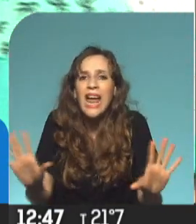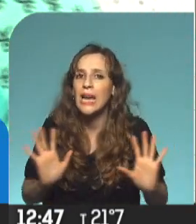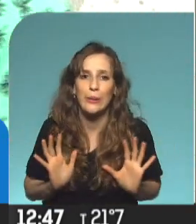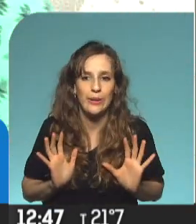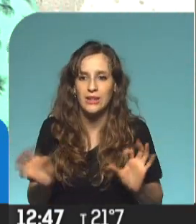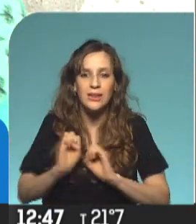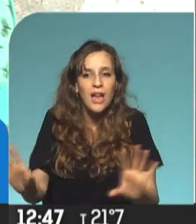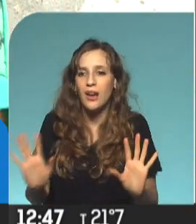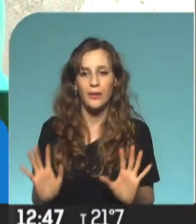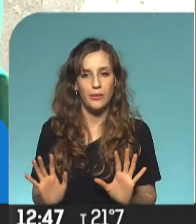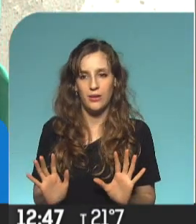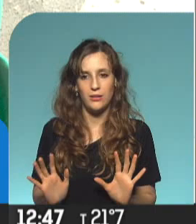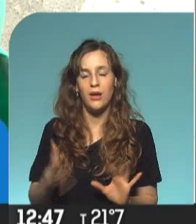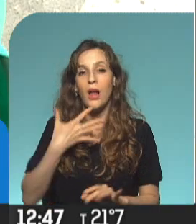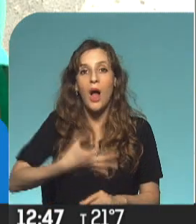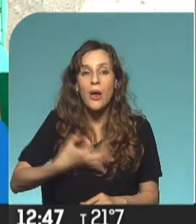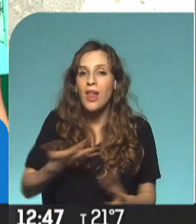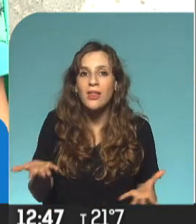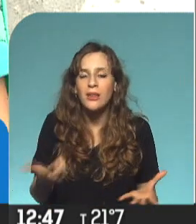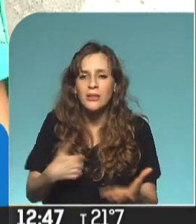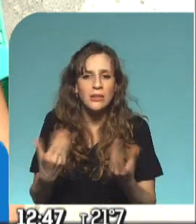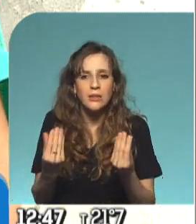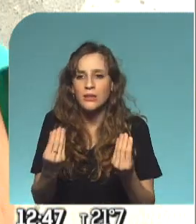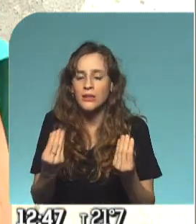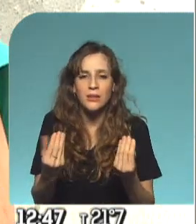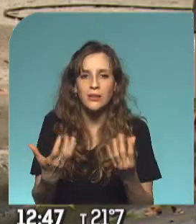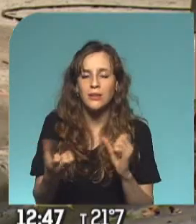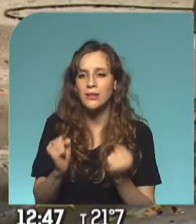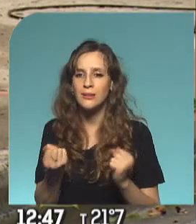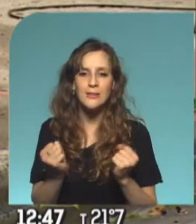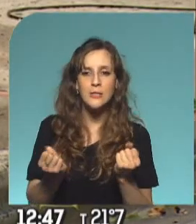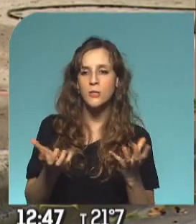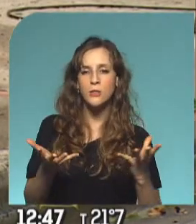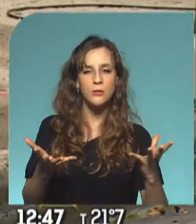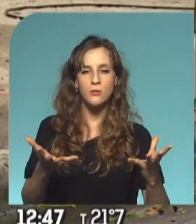fue terrible, porque la verdad, un miedo, aparte la impunidad que hay.